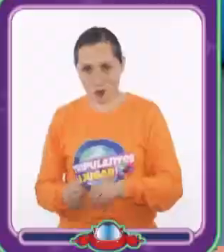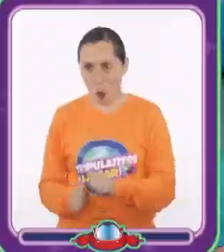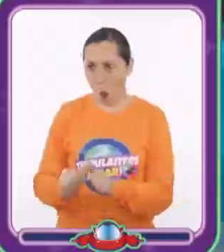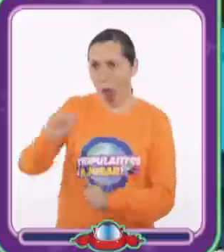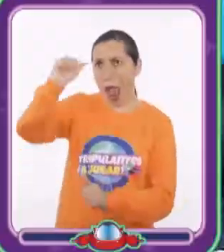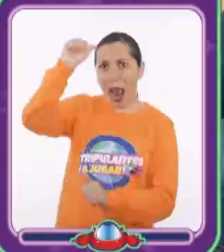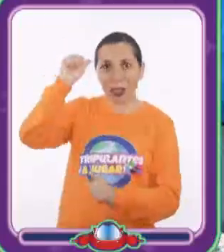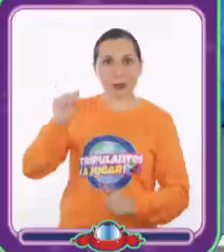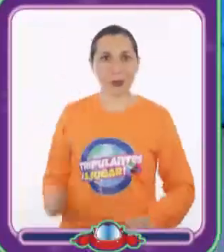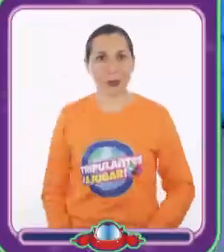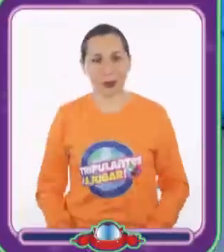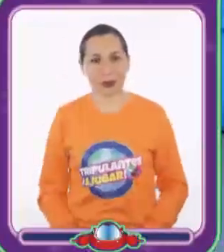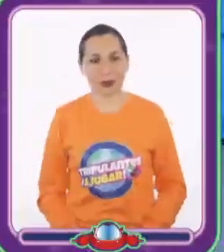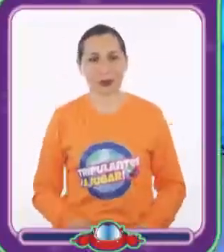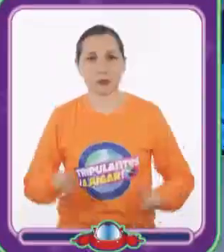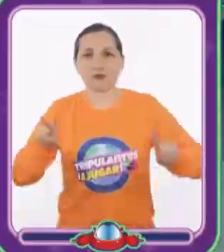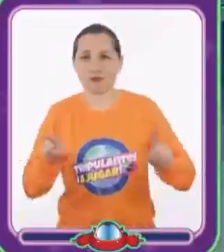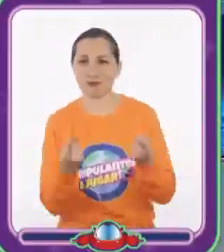Oh,